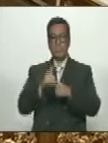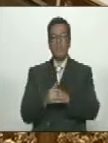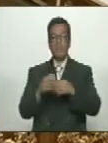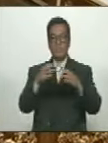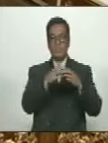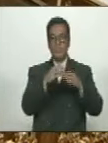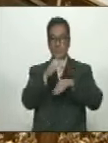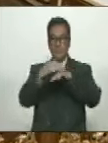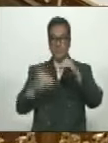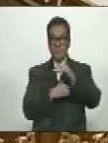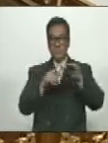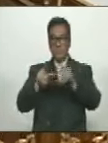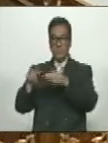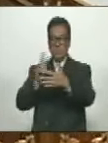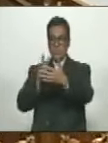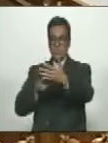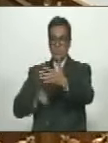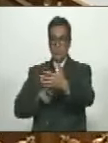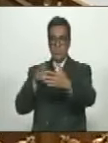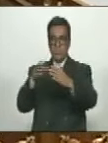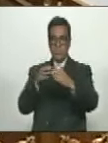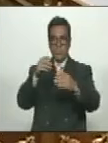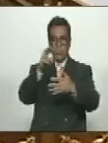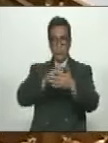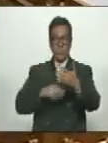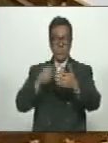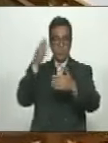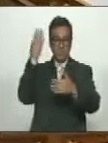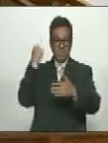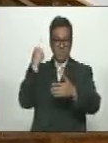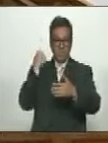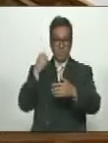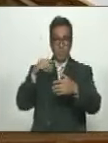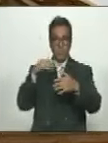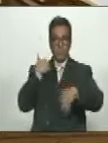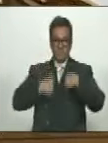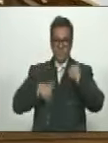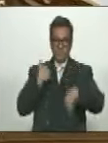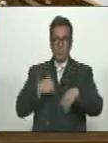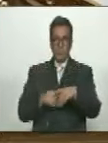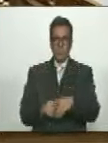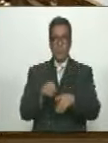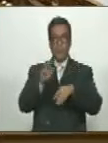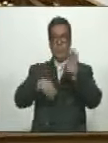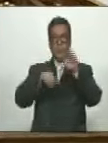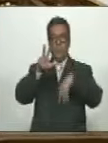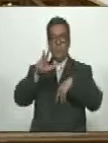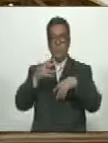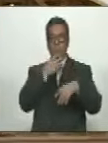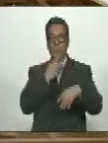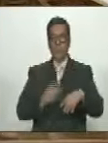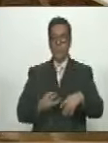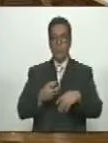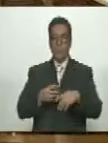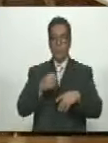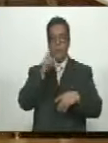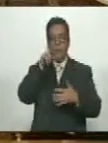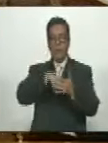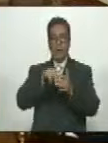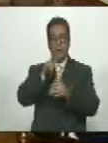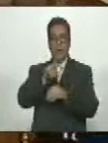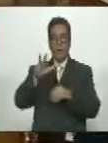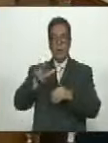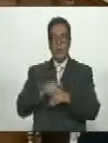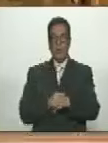Ciudadanos, subsecretarios, sirve de dar lectura al acta de la sesión ordinaria del día miércoles 13 de diciembre de 2023.